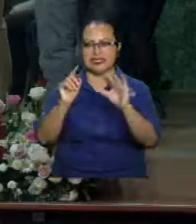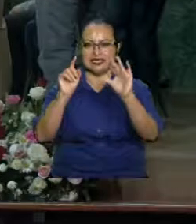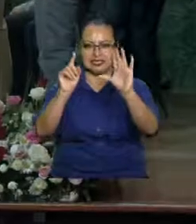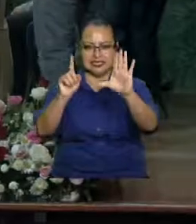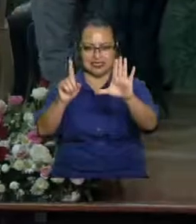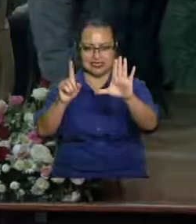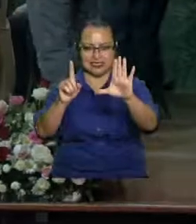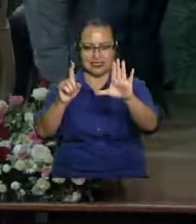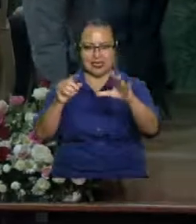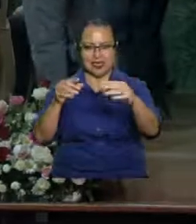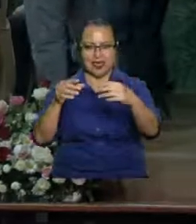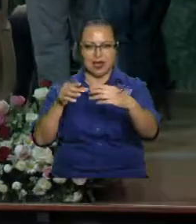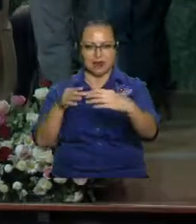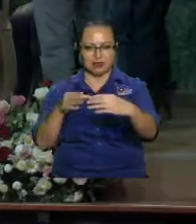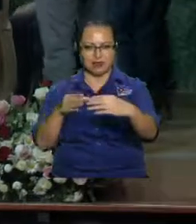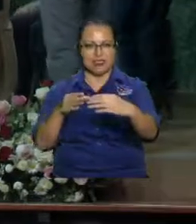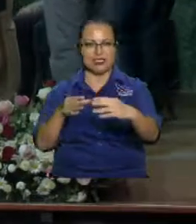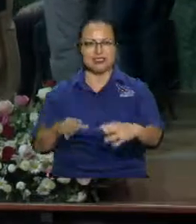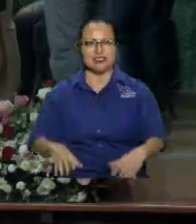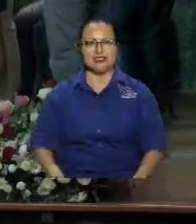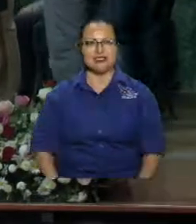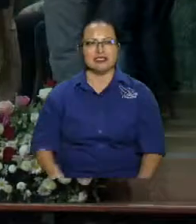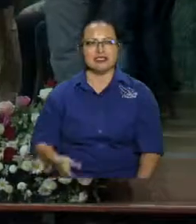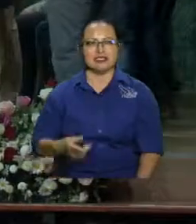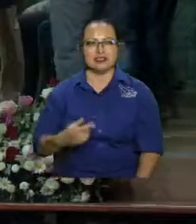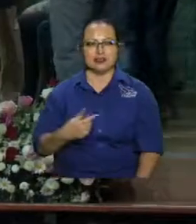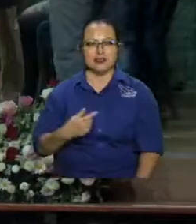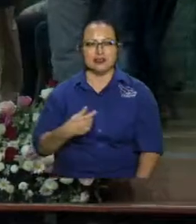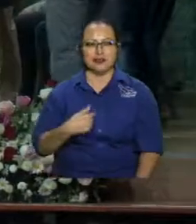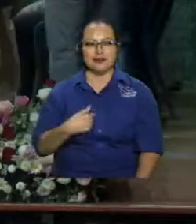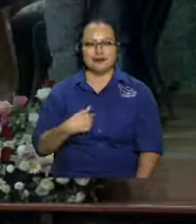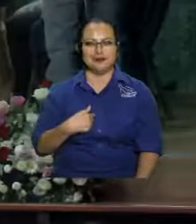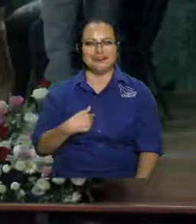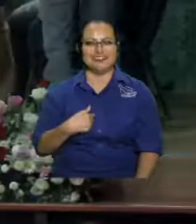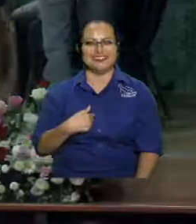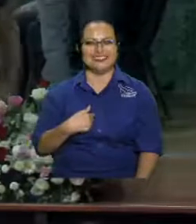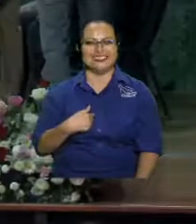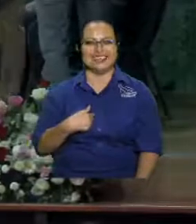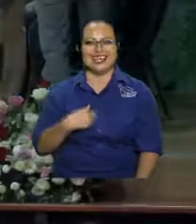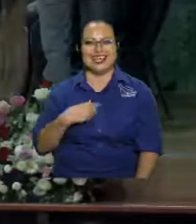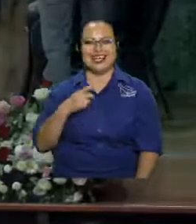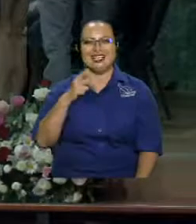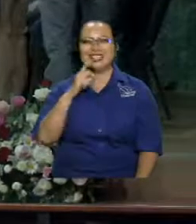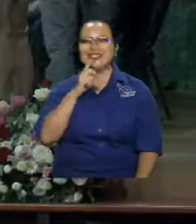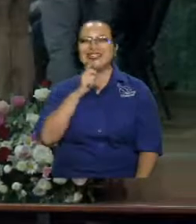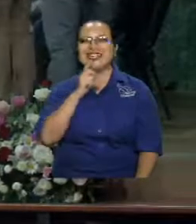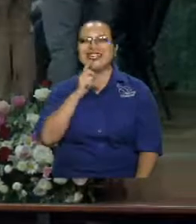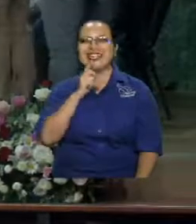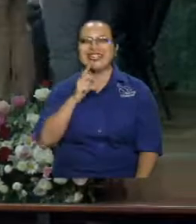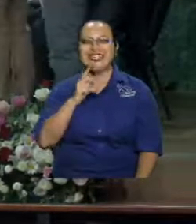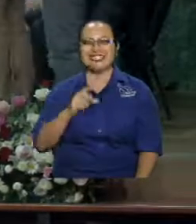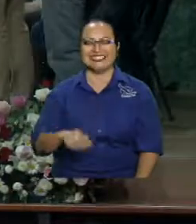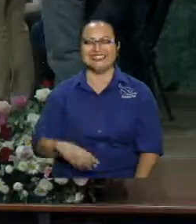Seis. Va, repartirles, pues. Yo voy a agarrar un poquito de chocolate porque...